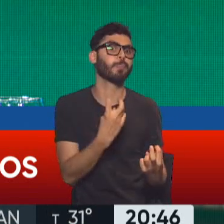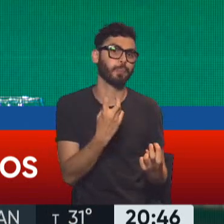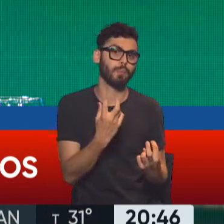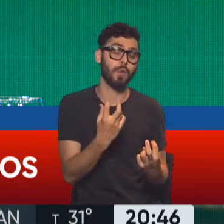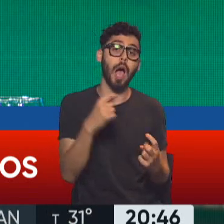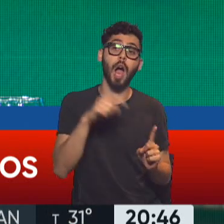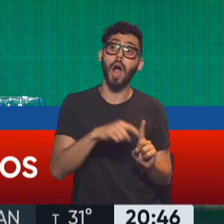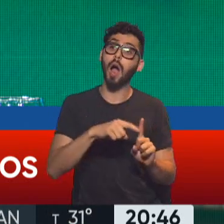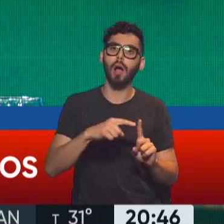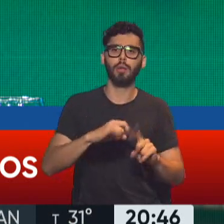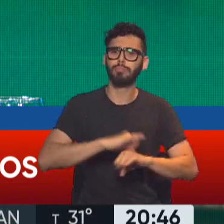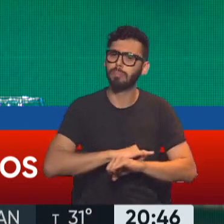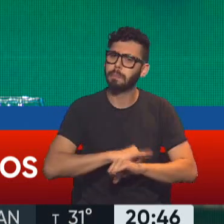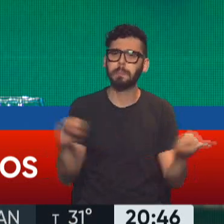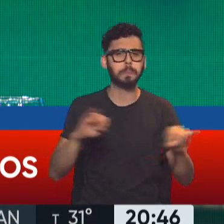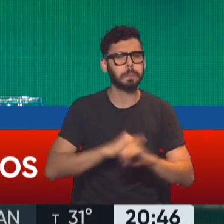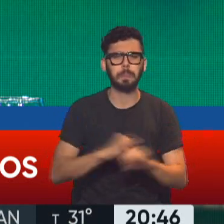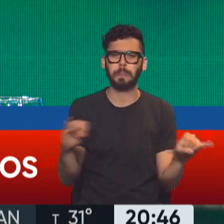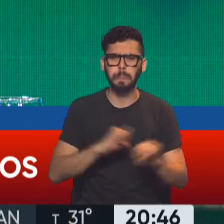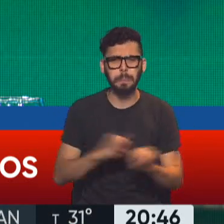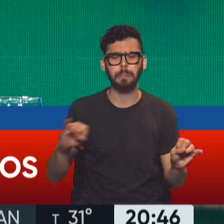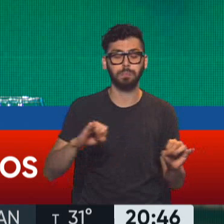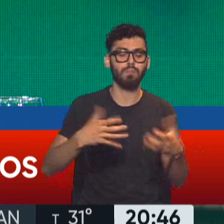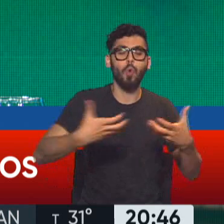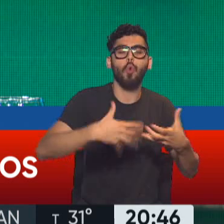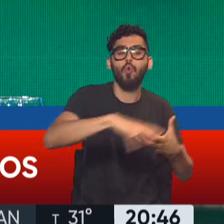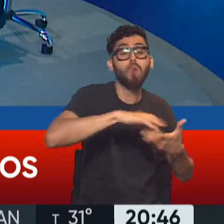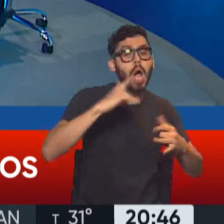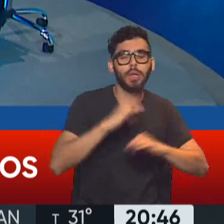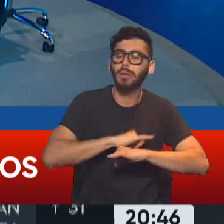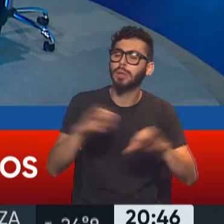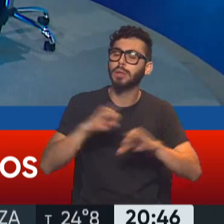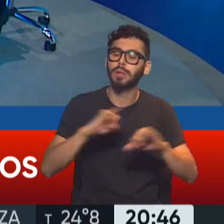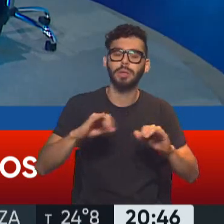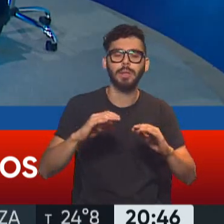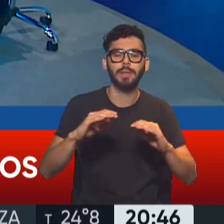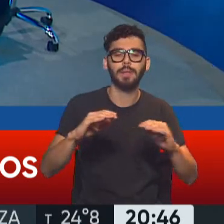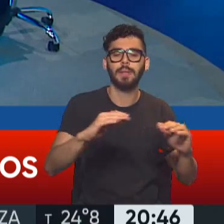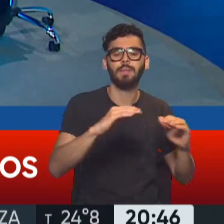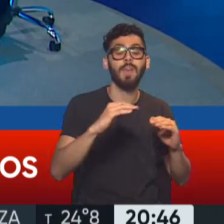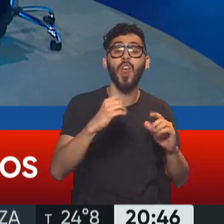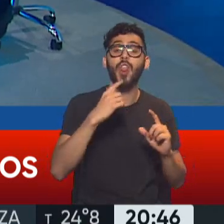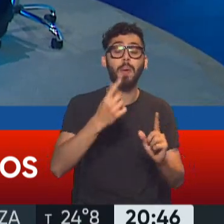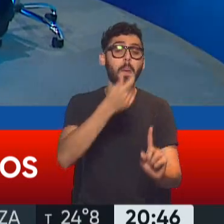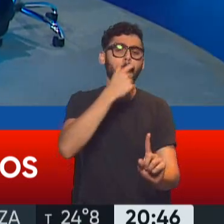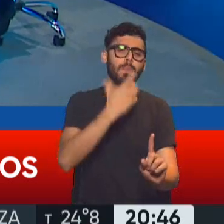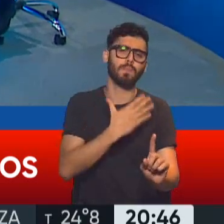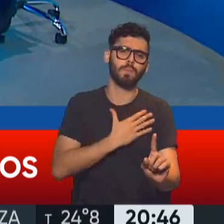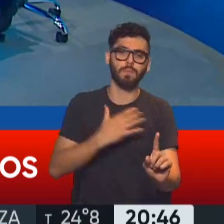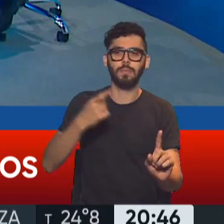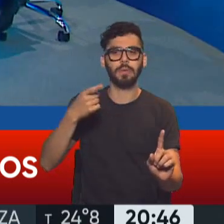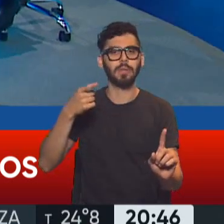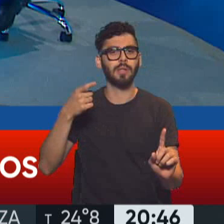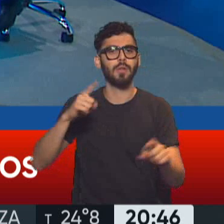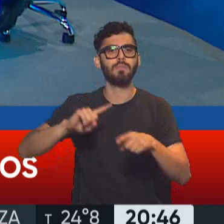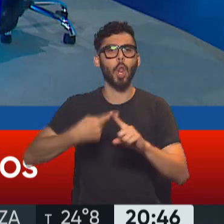muy reiterada, una línea de defensa muy reiterada dentro del macrismo, que lo señala Mauricio Macri como una víctima de la persecución política.